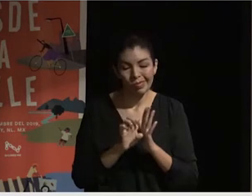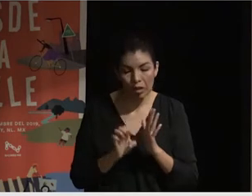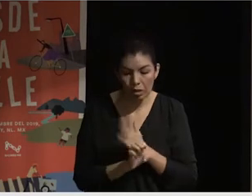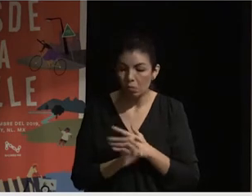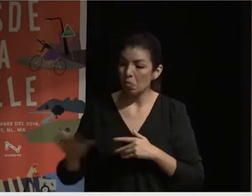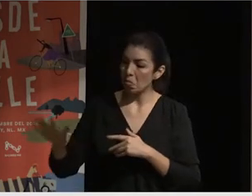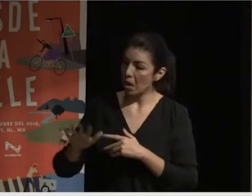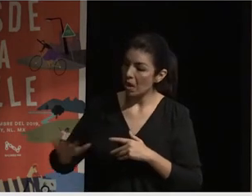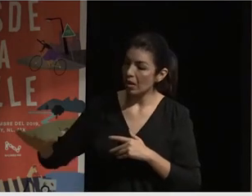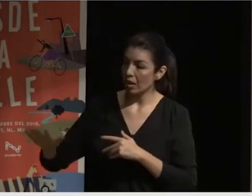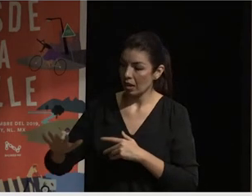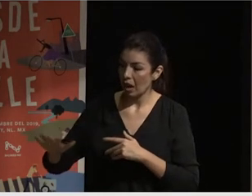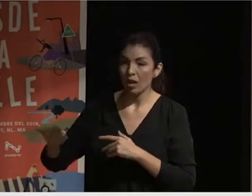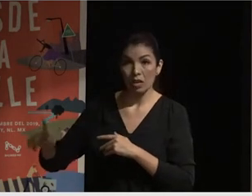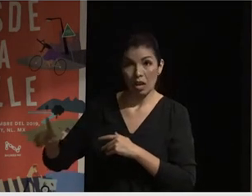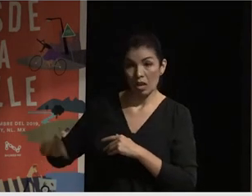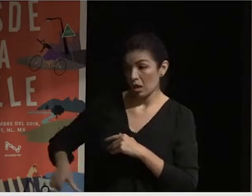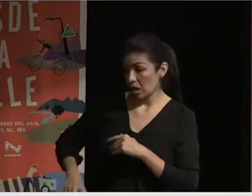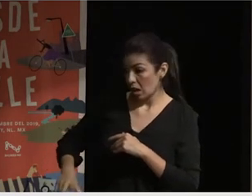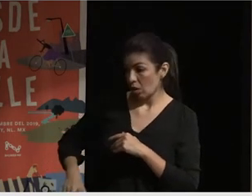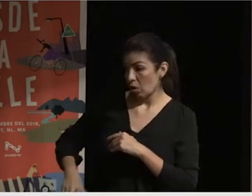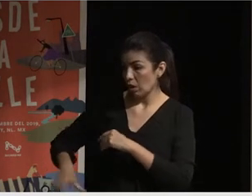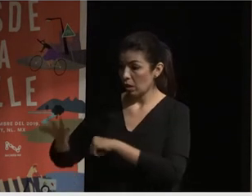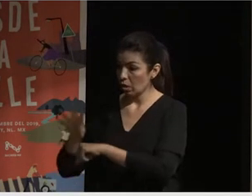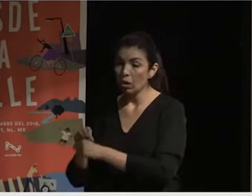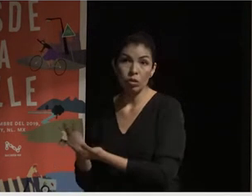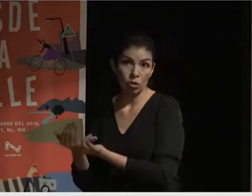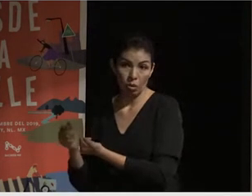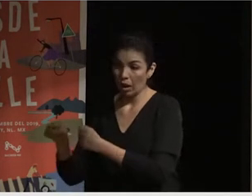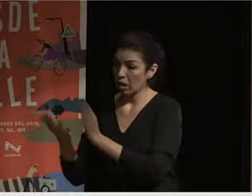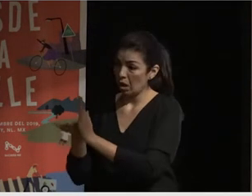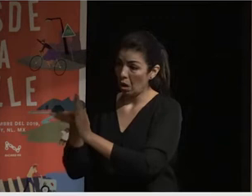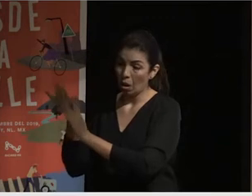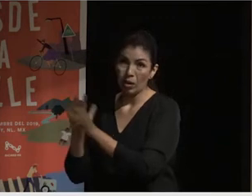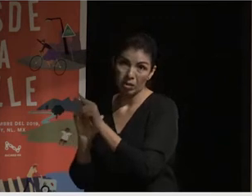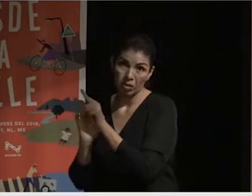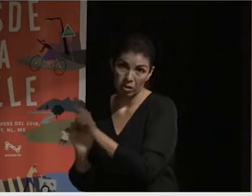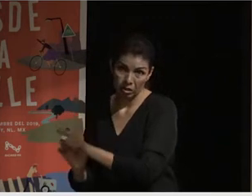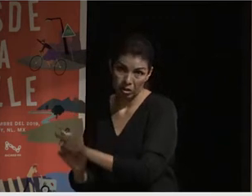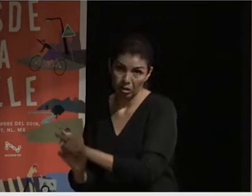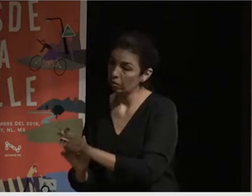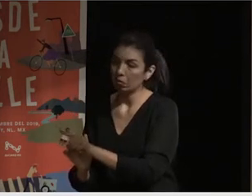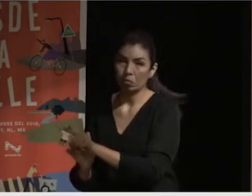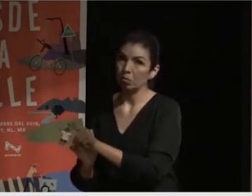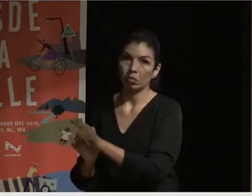hizo en Palo Alto, en el corazón financiero de México, que es Santa Fe. Siguen resistiendo porque tienen una escritura única